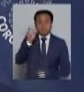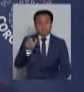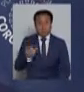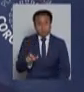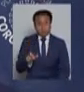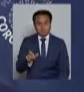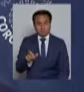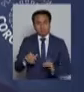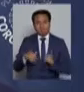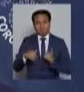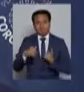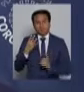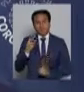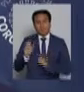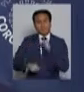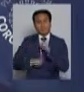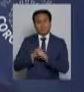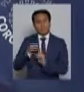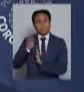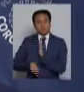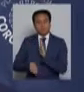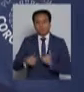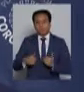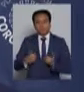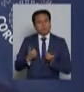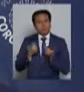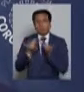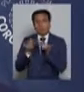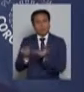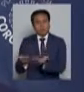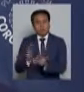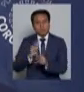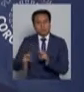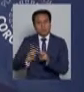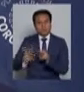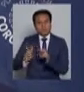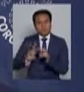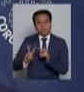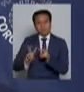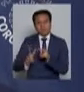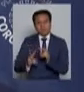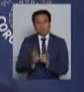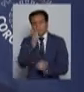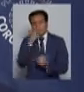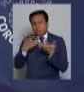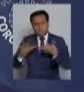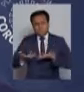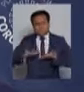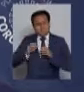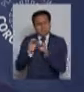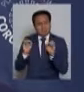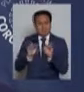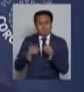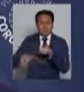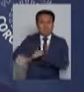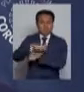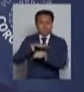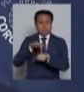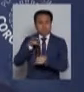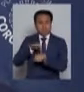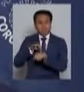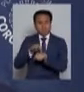no recibió, menor de 40 años, que no recibió tratamiento intensivo por sus condiciones de